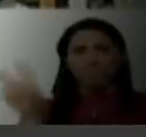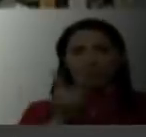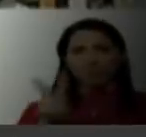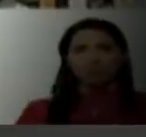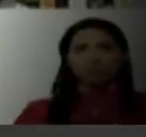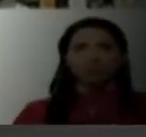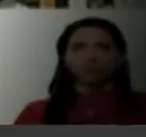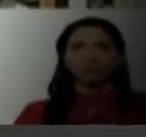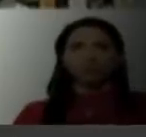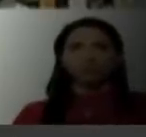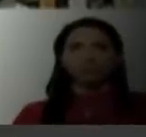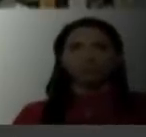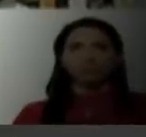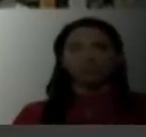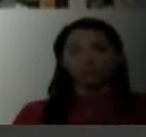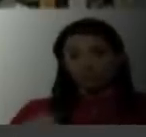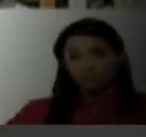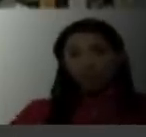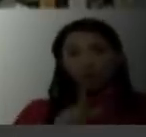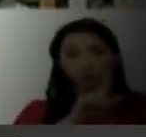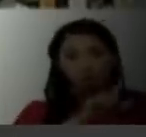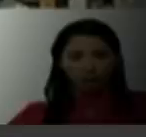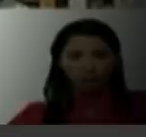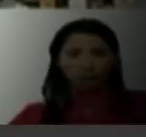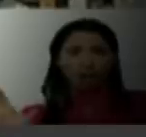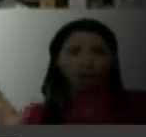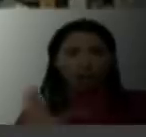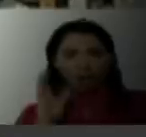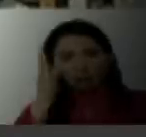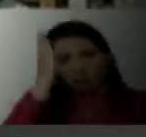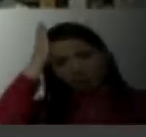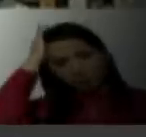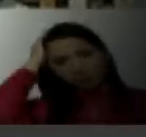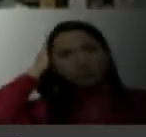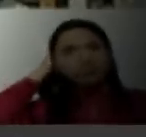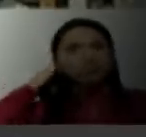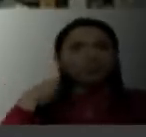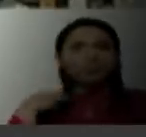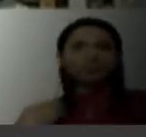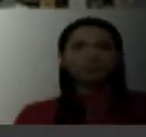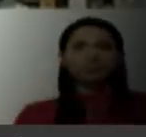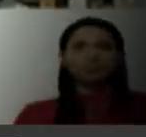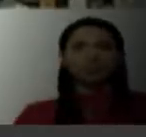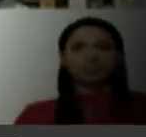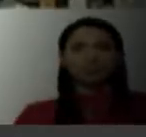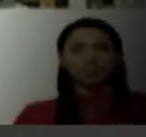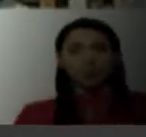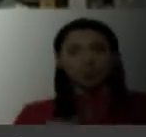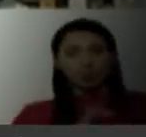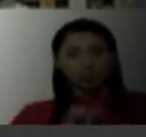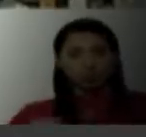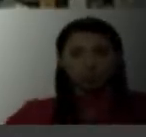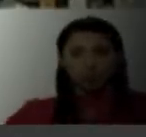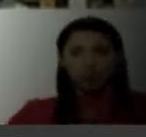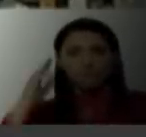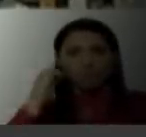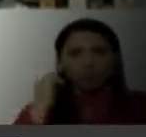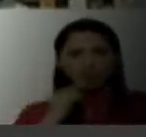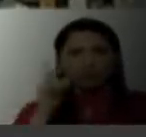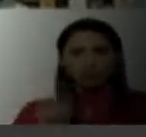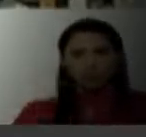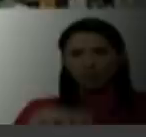en el país, el mandatario venezolano informó que se han registrado 2 nuevos casos confirmados, lo que da un total de